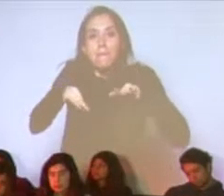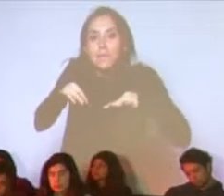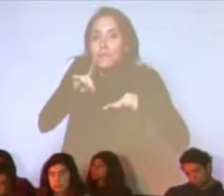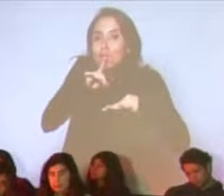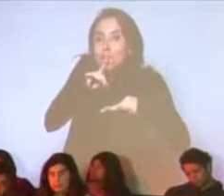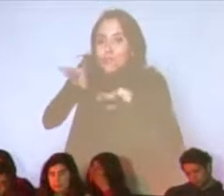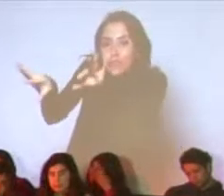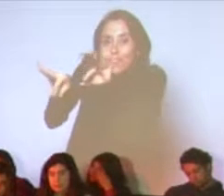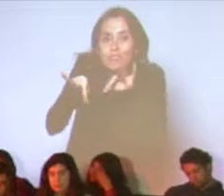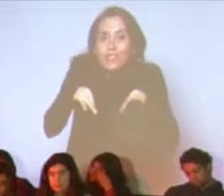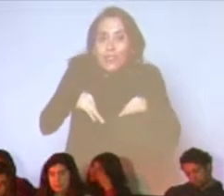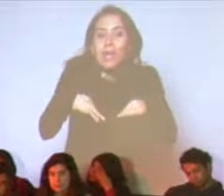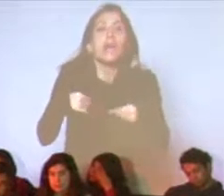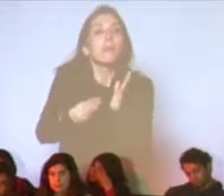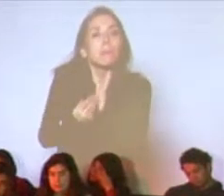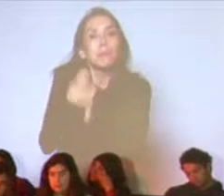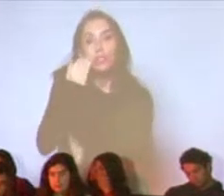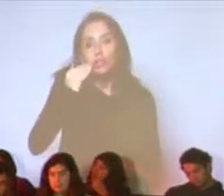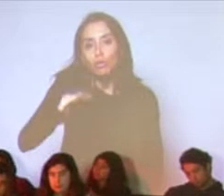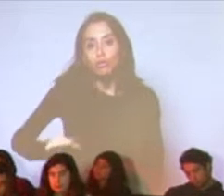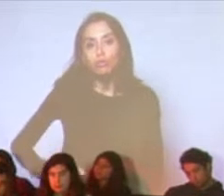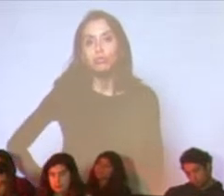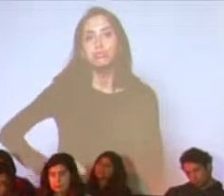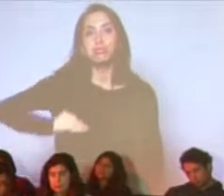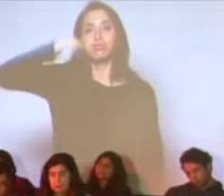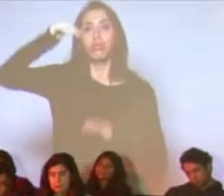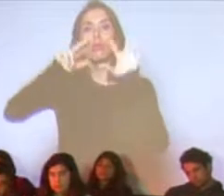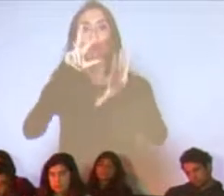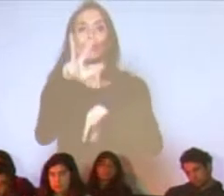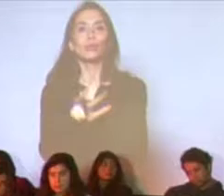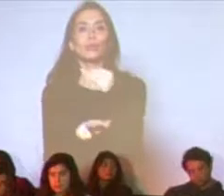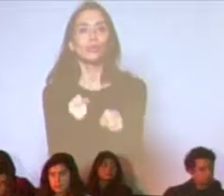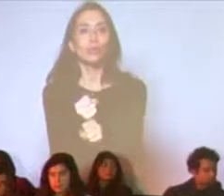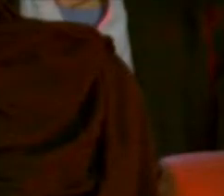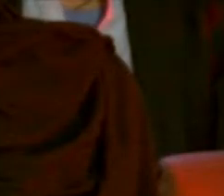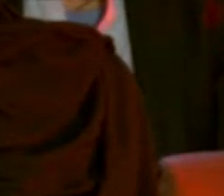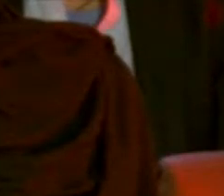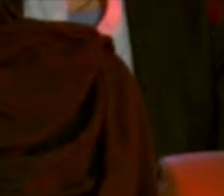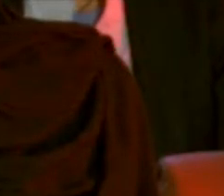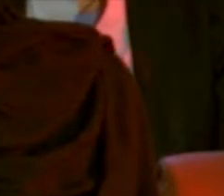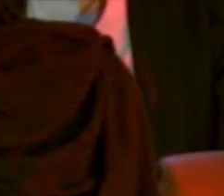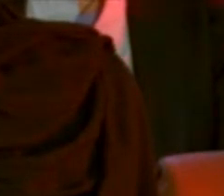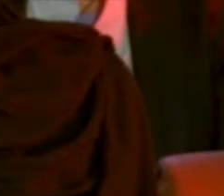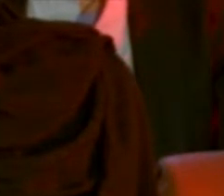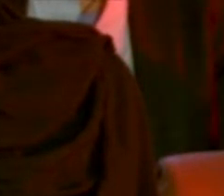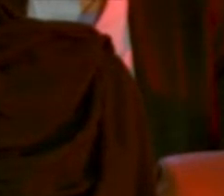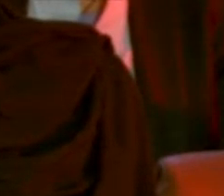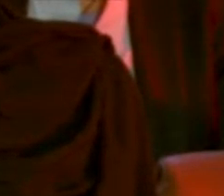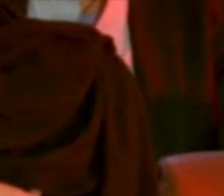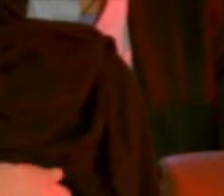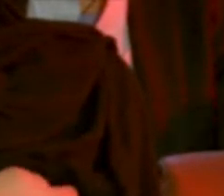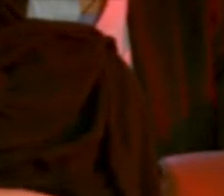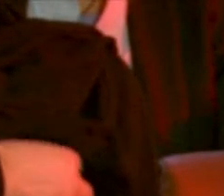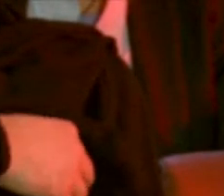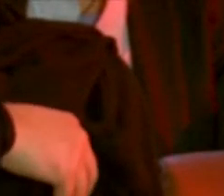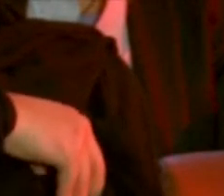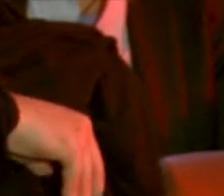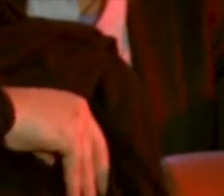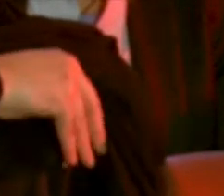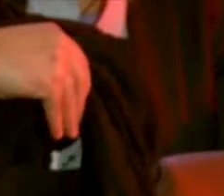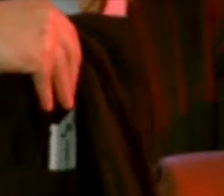ahí empezó toda mi niñez empezó de los 8 años hacia arriba. Pero más mi niñez la pasé en internado.